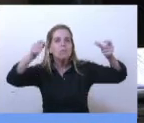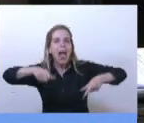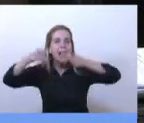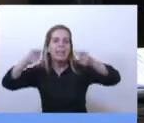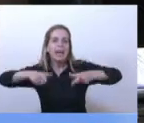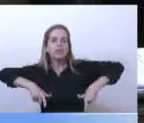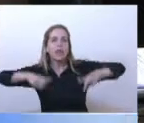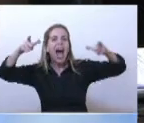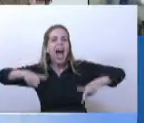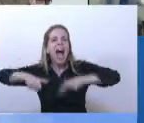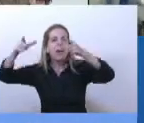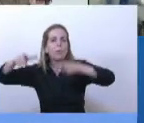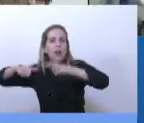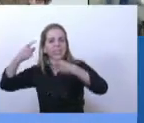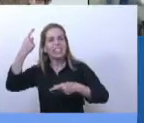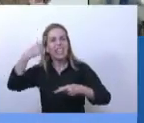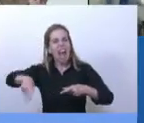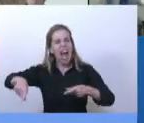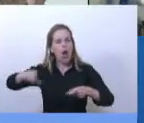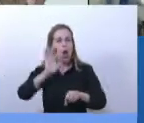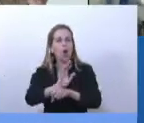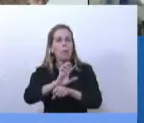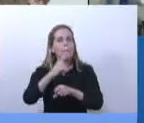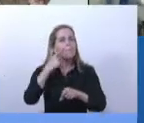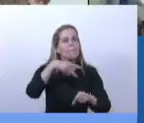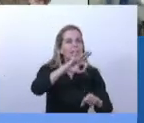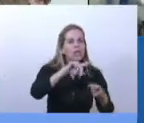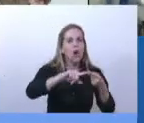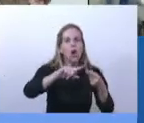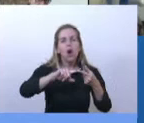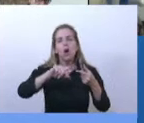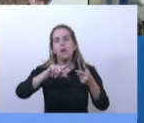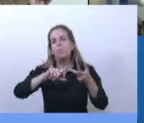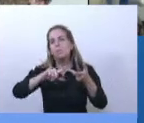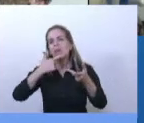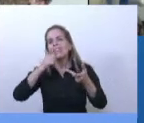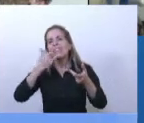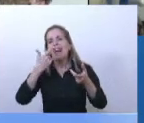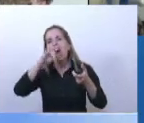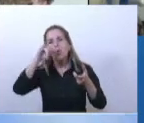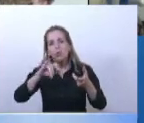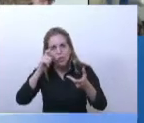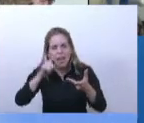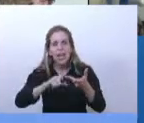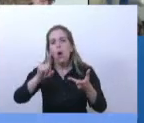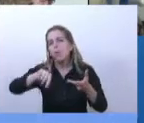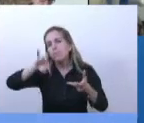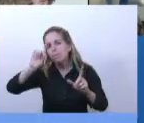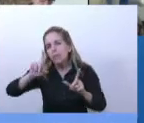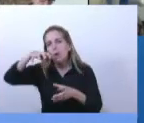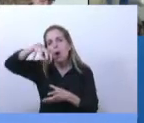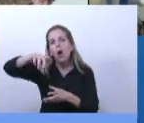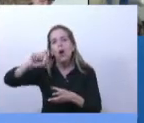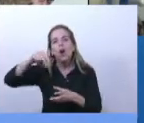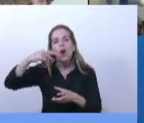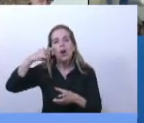el eucalipto el pino el sauce que tanto el conicet como la ciencia global y ahora si